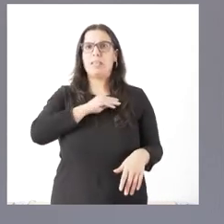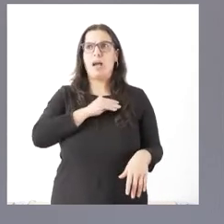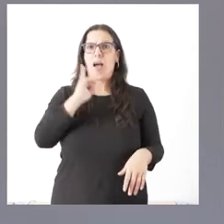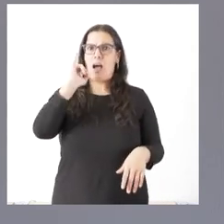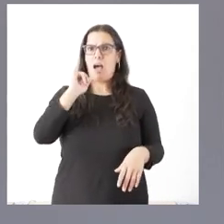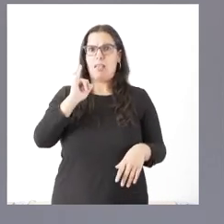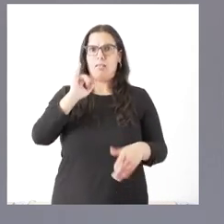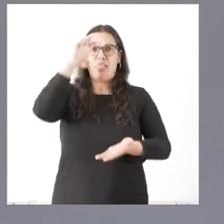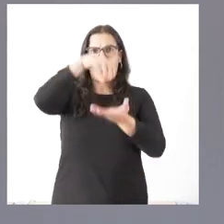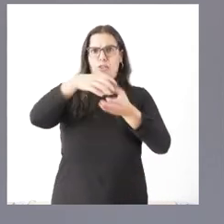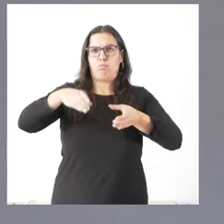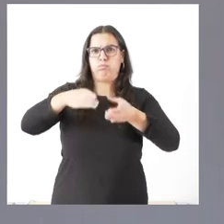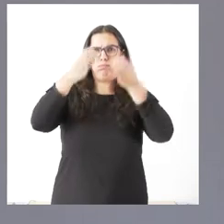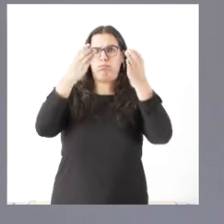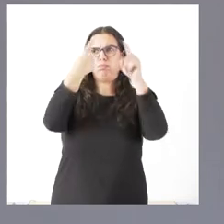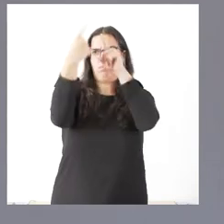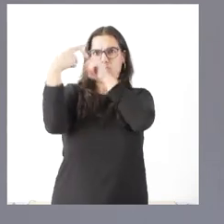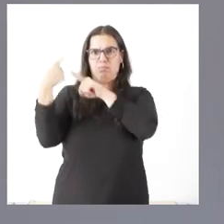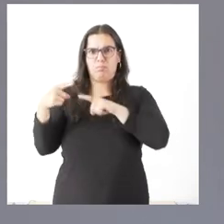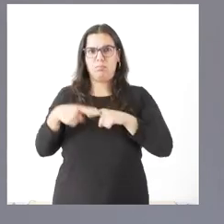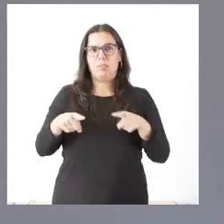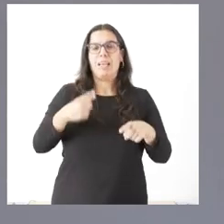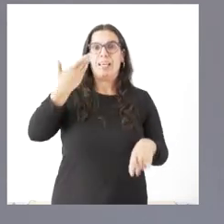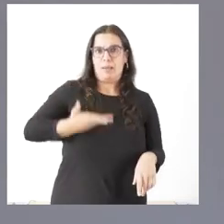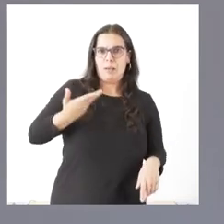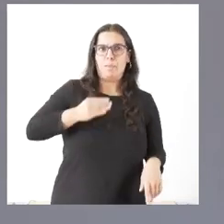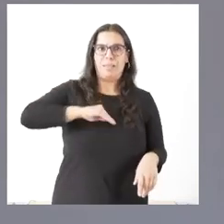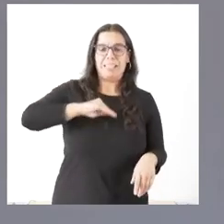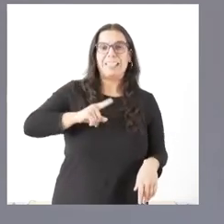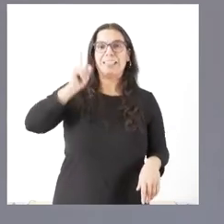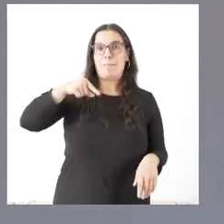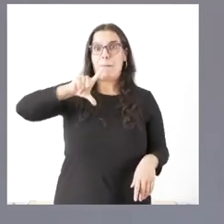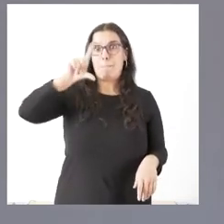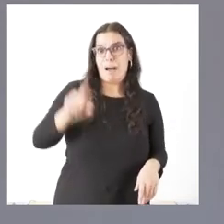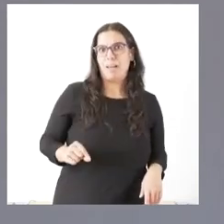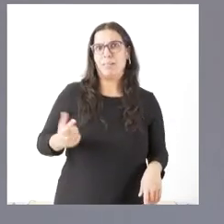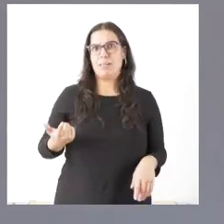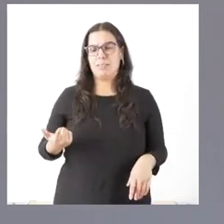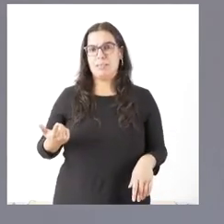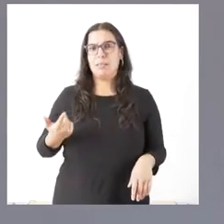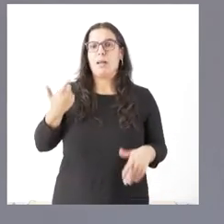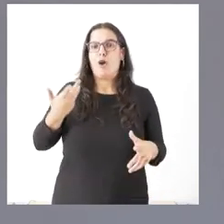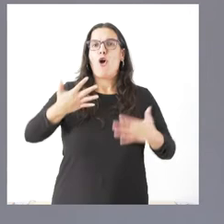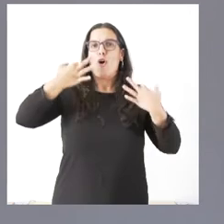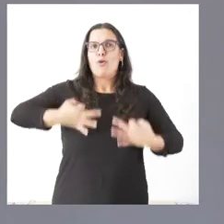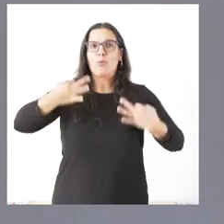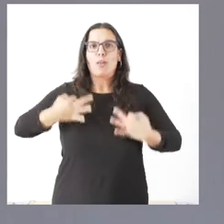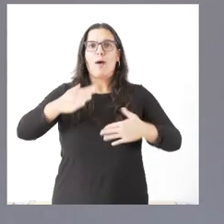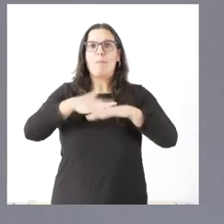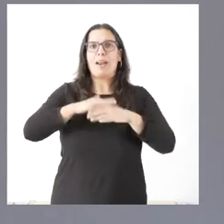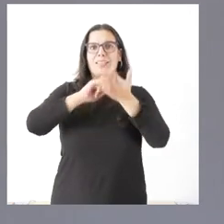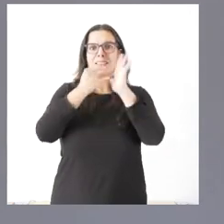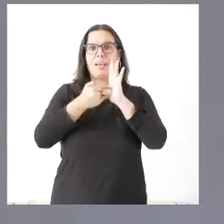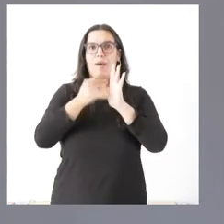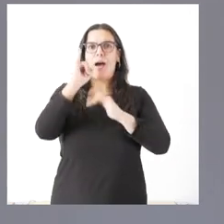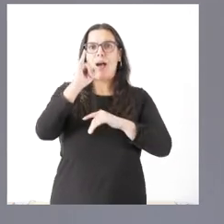no solamente es una energía importante, es una energía barata y es una energía de base que garantiza la continuidad del sistema e incluso en el momento